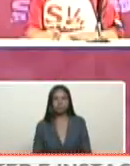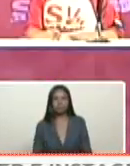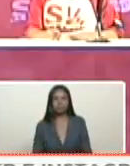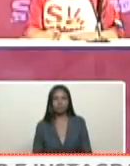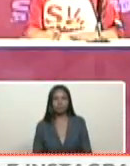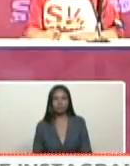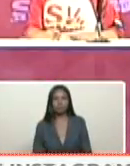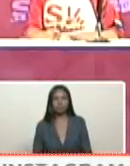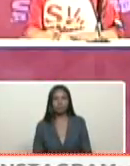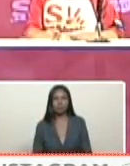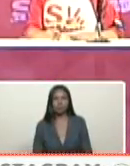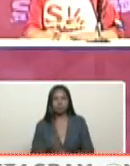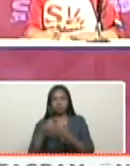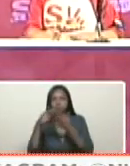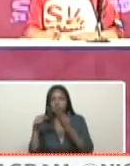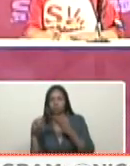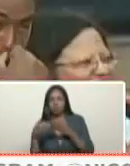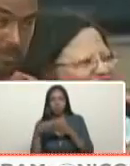Carlos Oropesa,